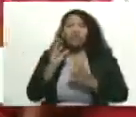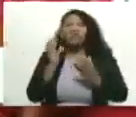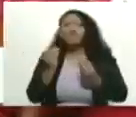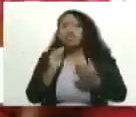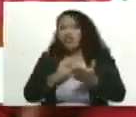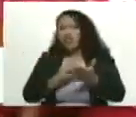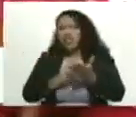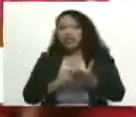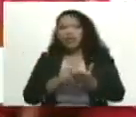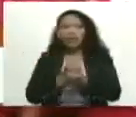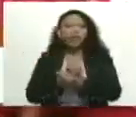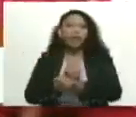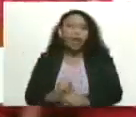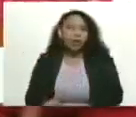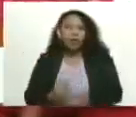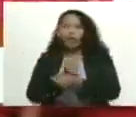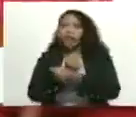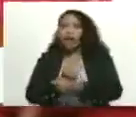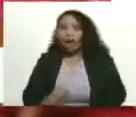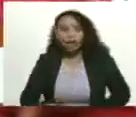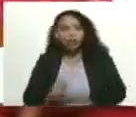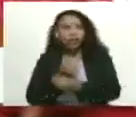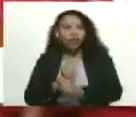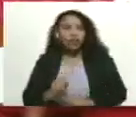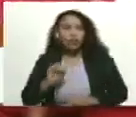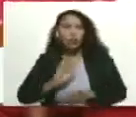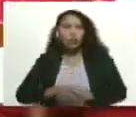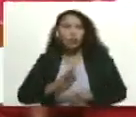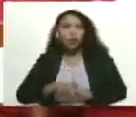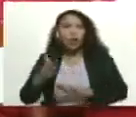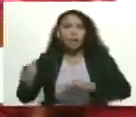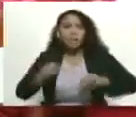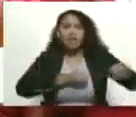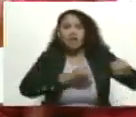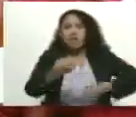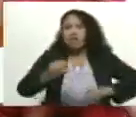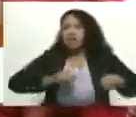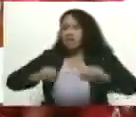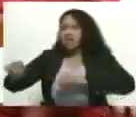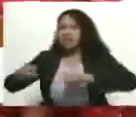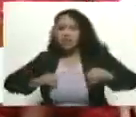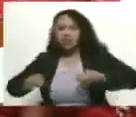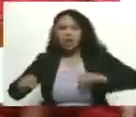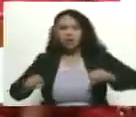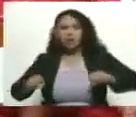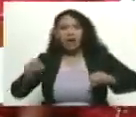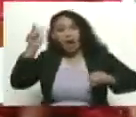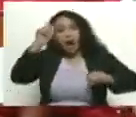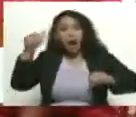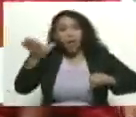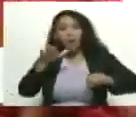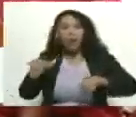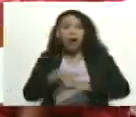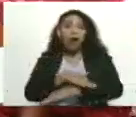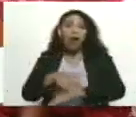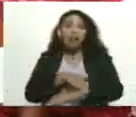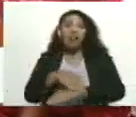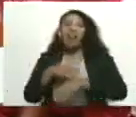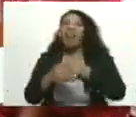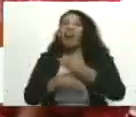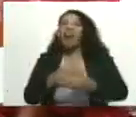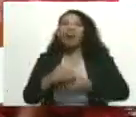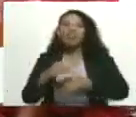siempre han fracasado. Y han fracasado gracias a estas movilizaciones, querida Blanca. Cuando el pueblo está en la calle, ¿qué hace la derecha?